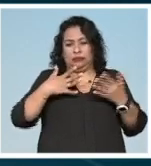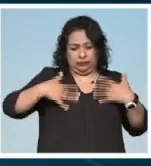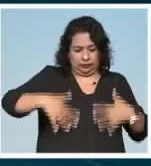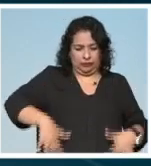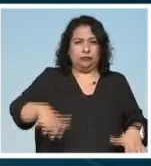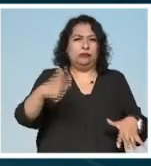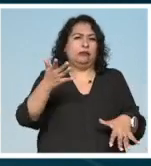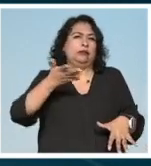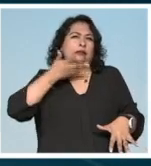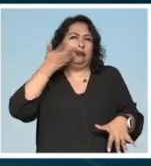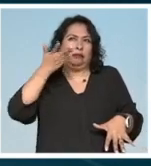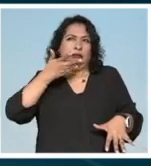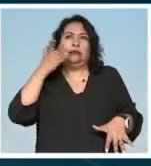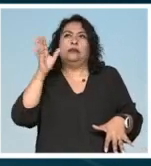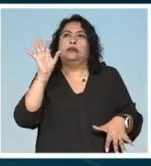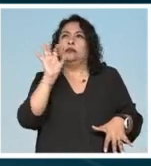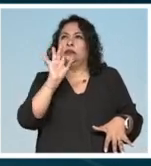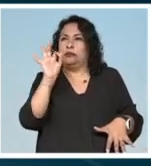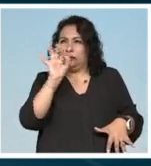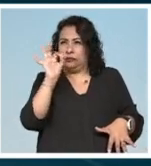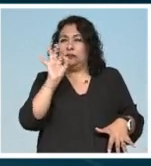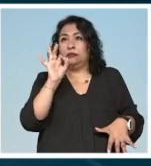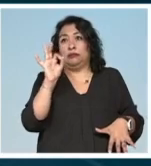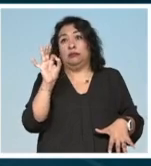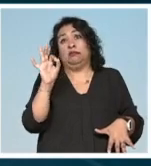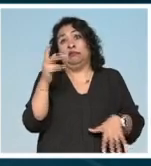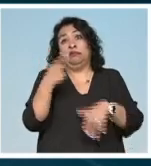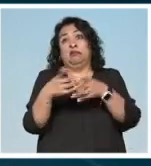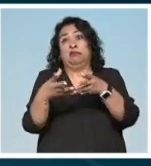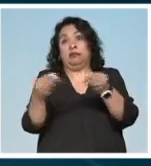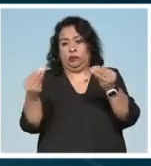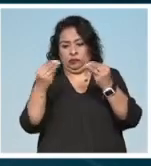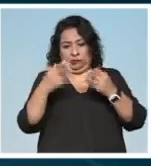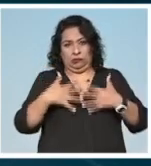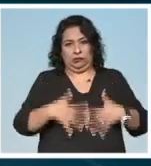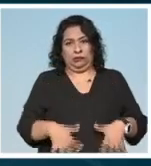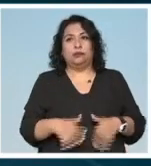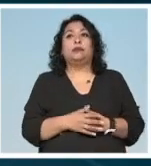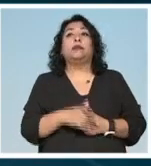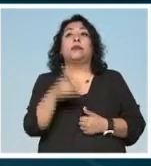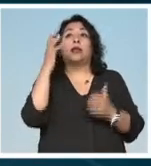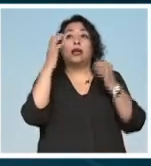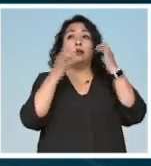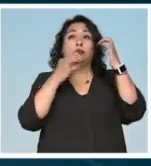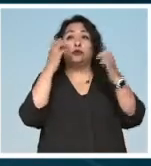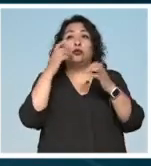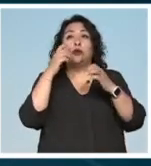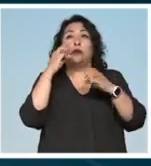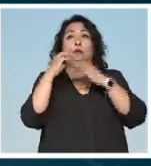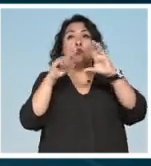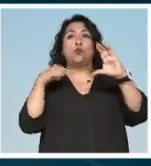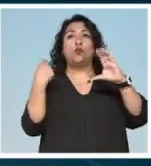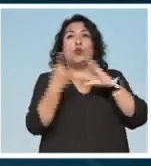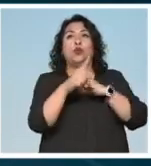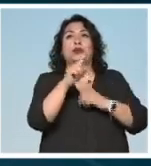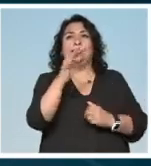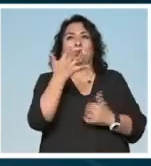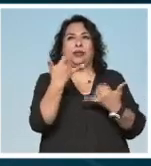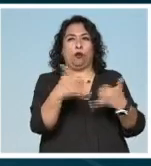tradicional, que de hecho puede estar incluso en riesgo de desaparición. La exposición La Vuelta al Mundo en